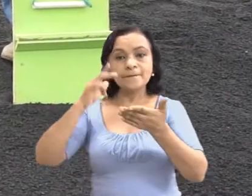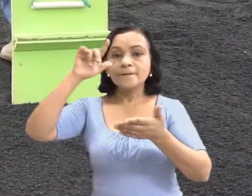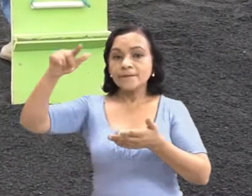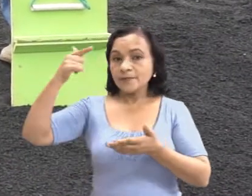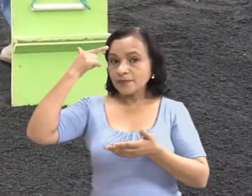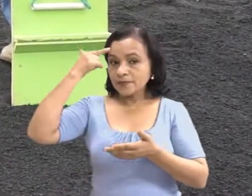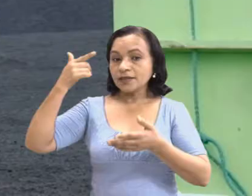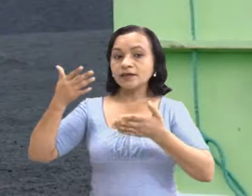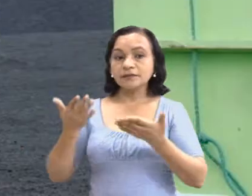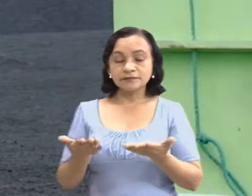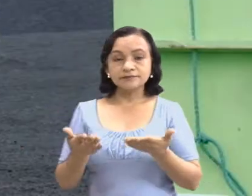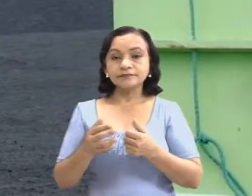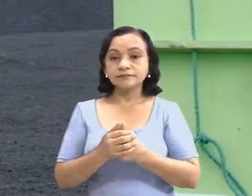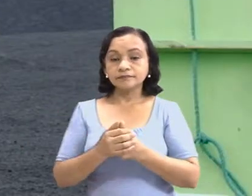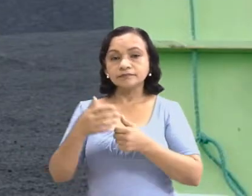a través